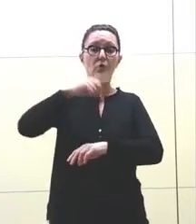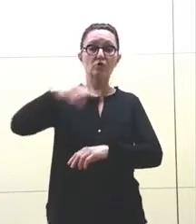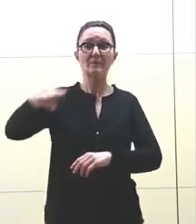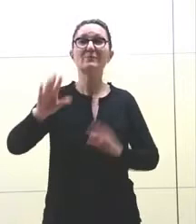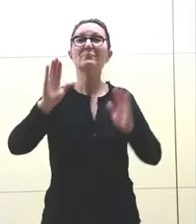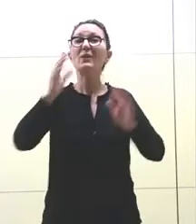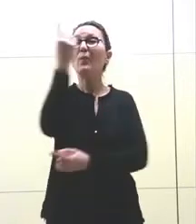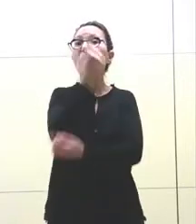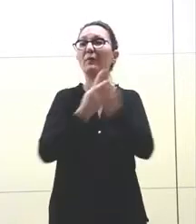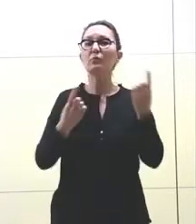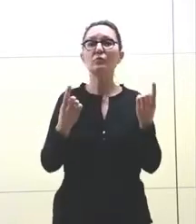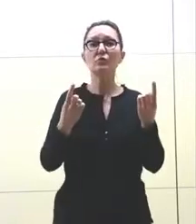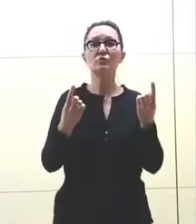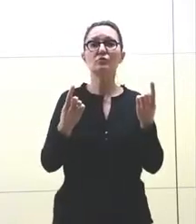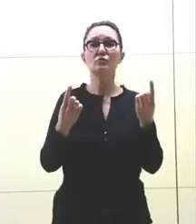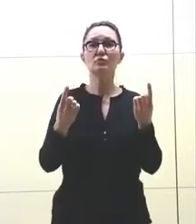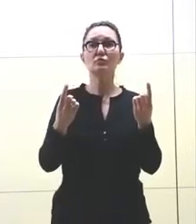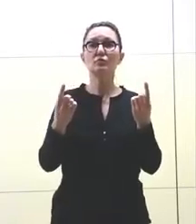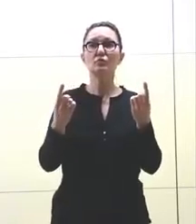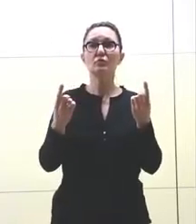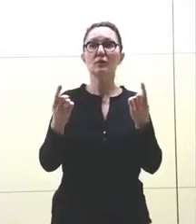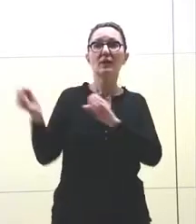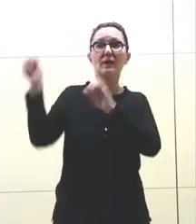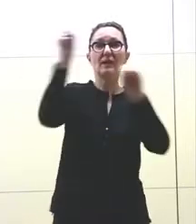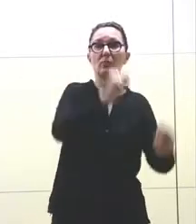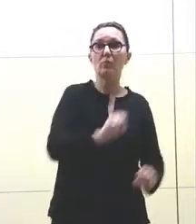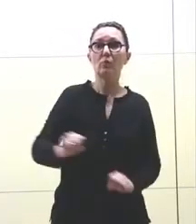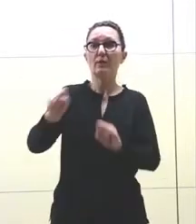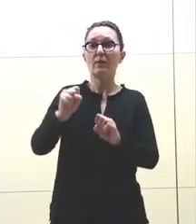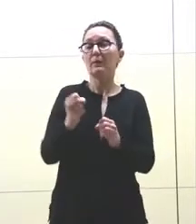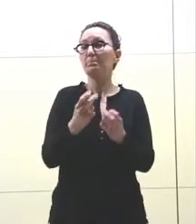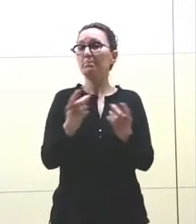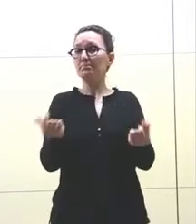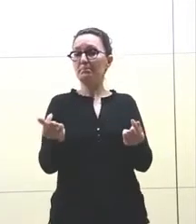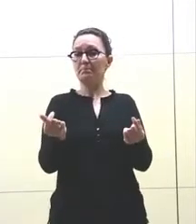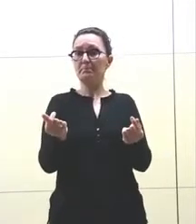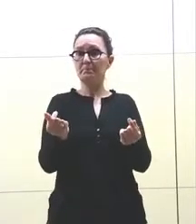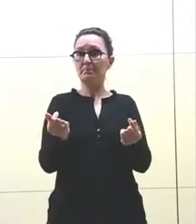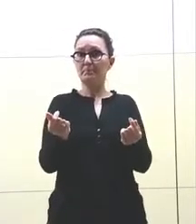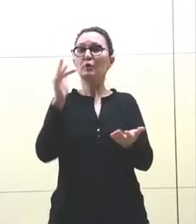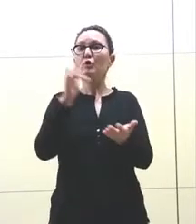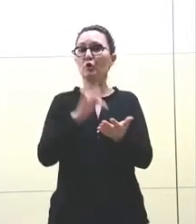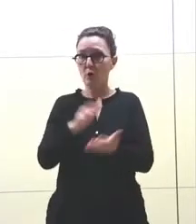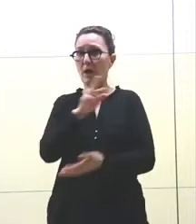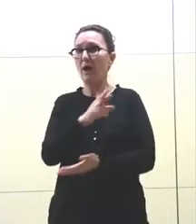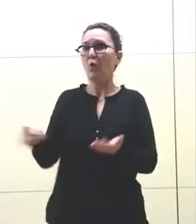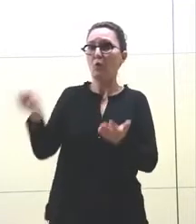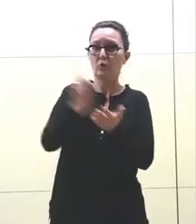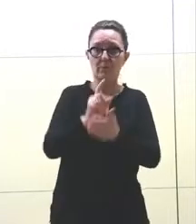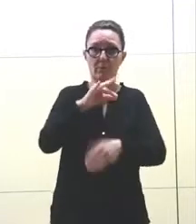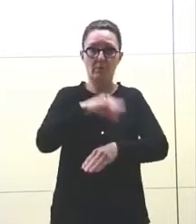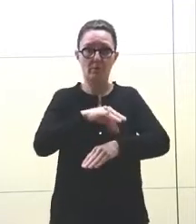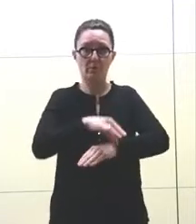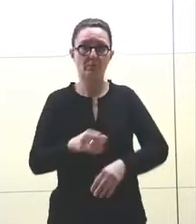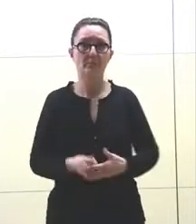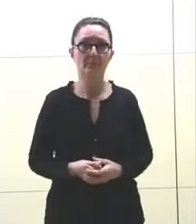habido casos en los cuales esa inmunidad ha desaparecido y se han producido reinfecciones.